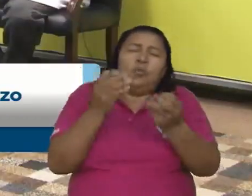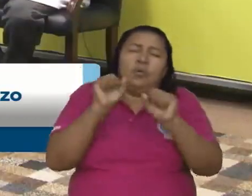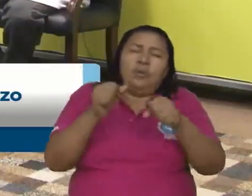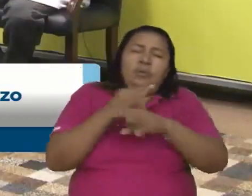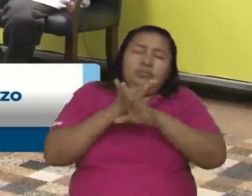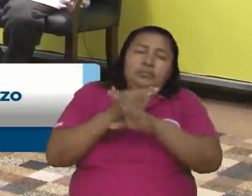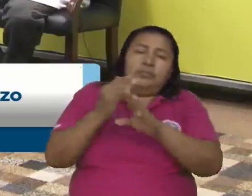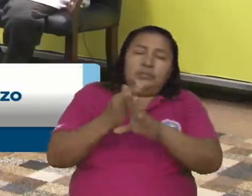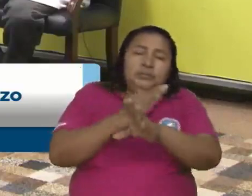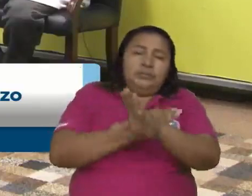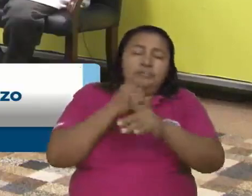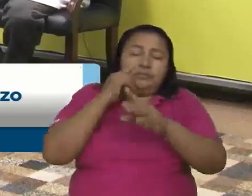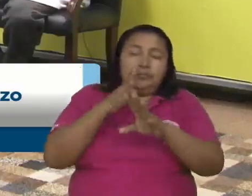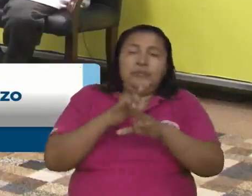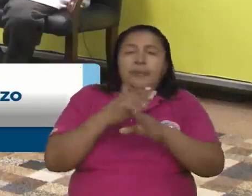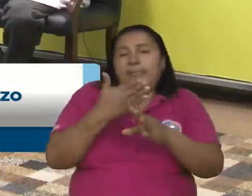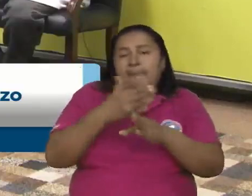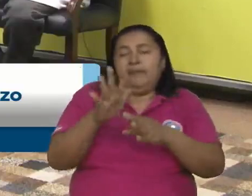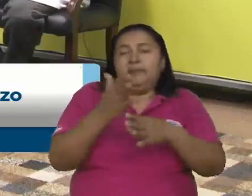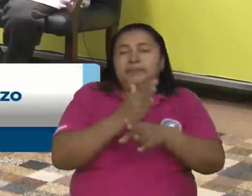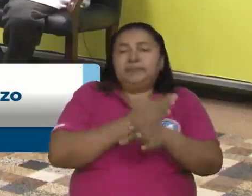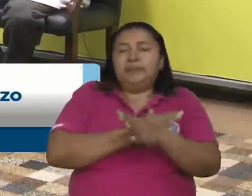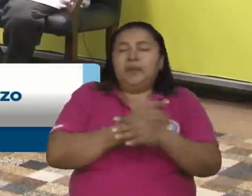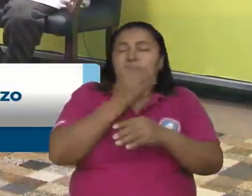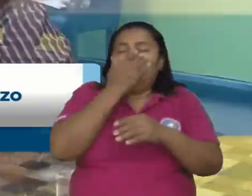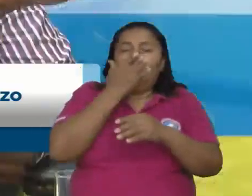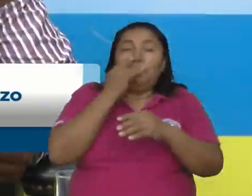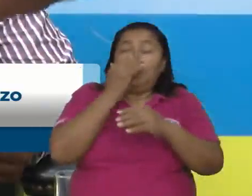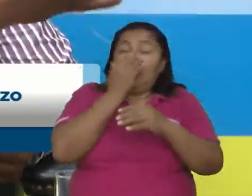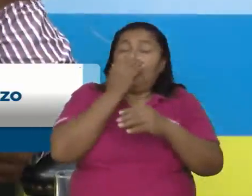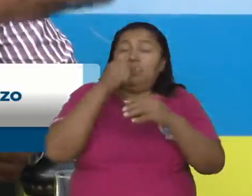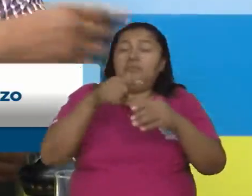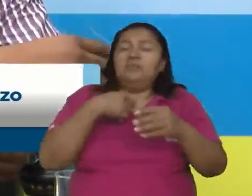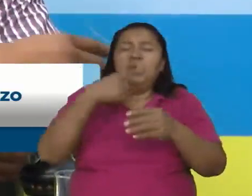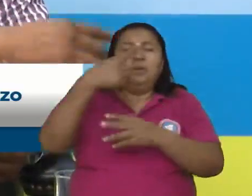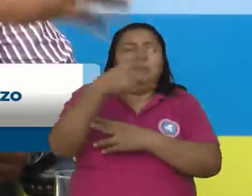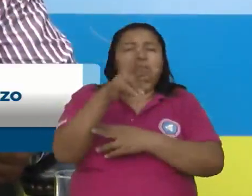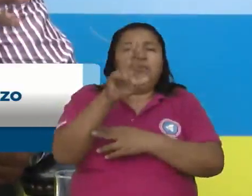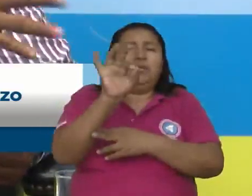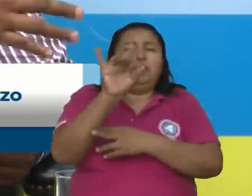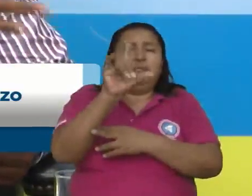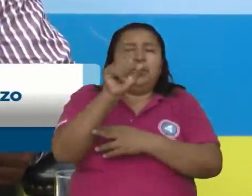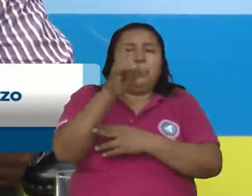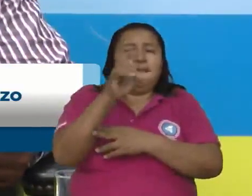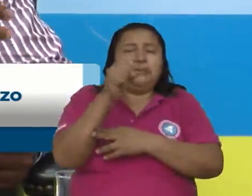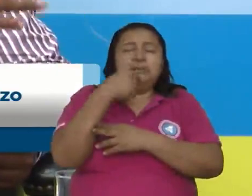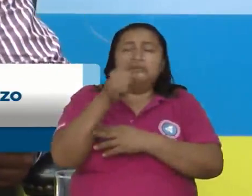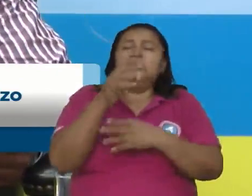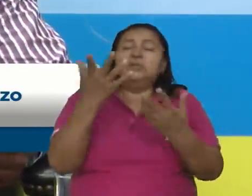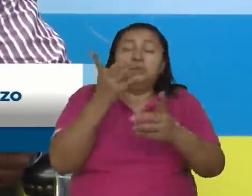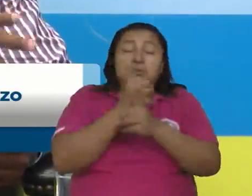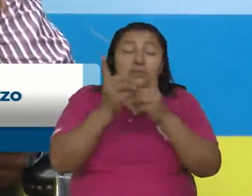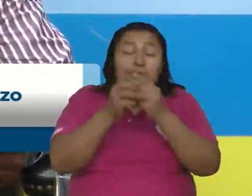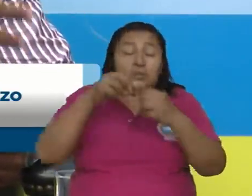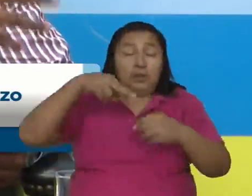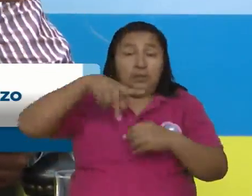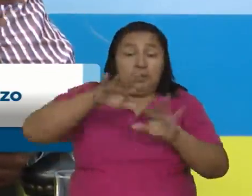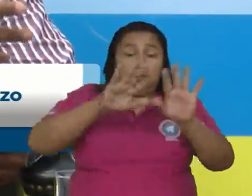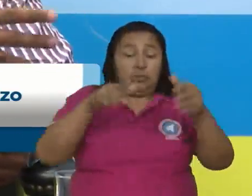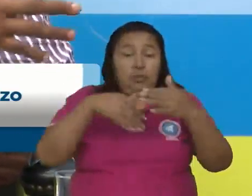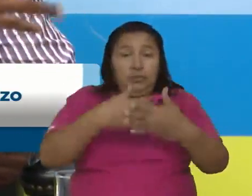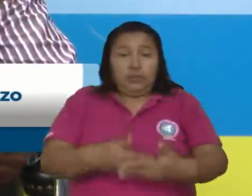doctor, aparte de la anestesia, todo eso, la profilaxis que usted le aplica? ¿Tiene que caminar la mujer embarazada?